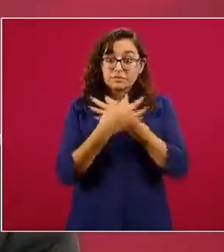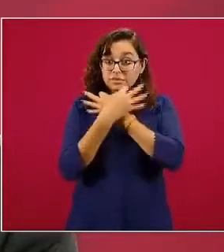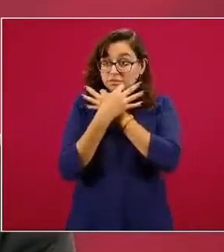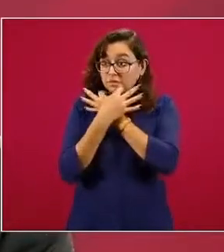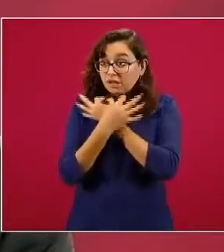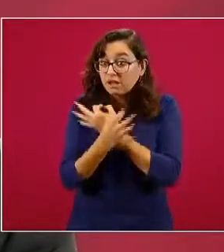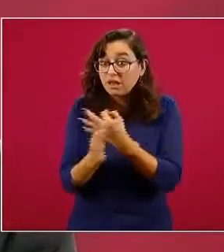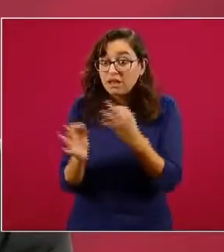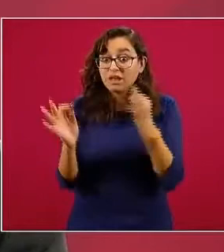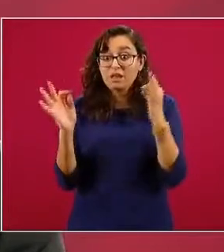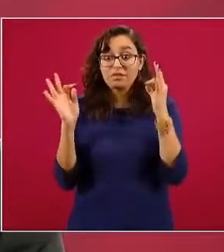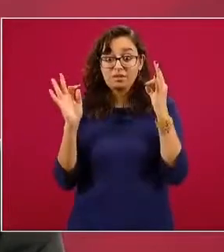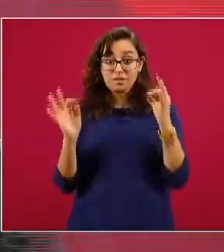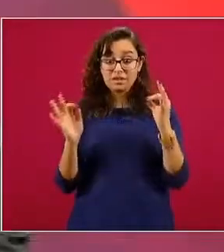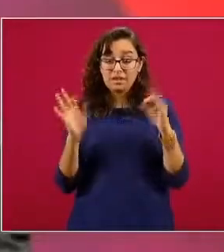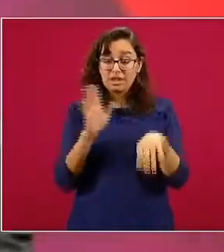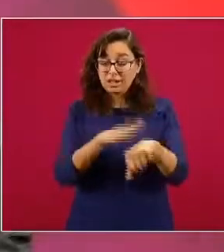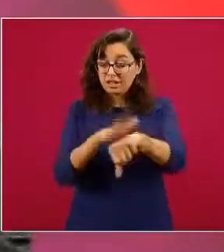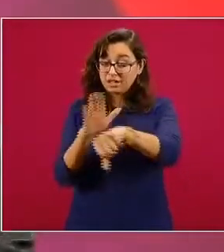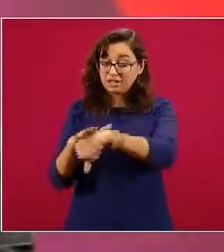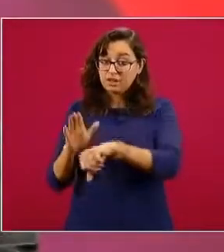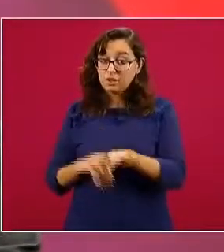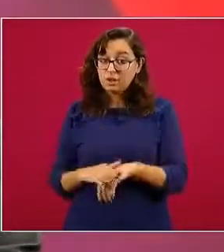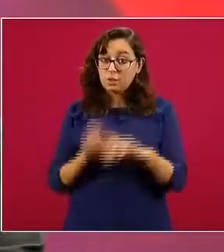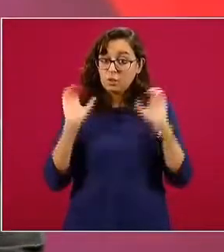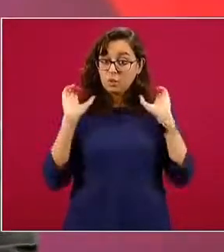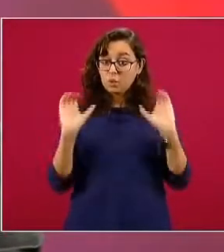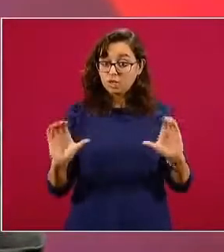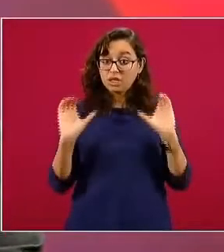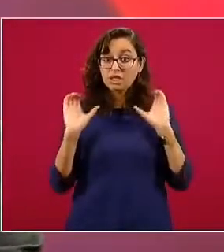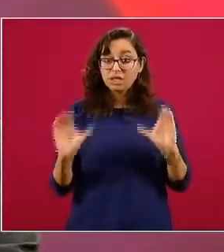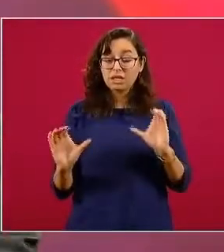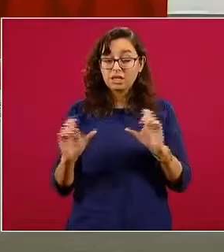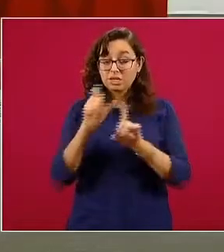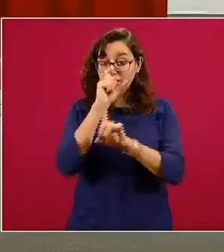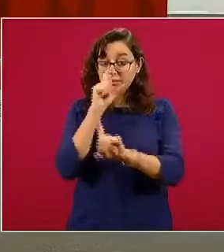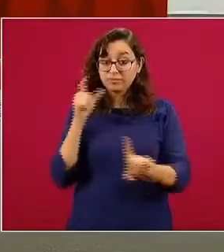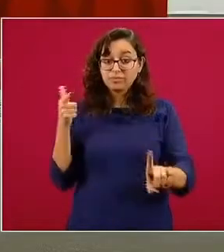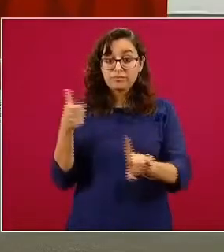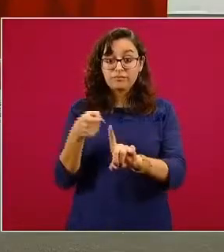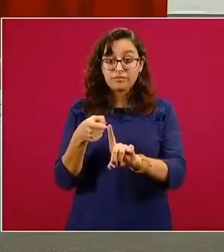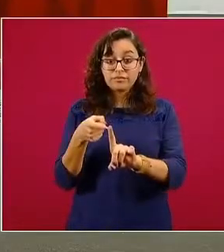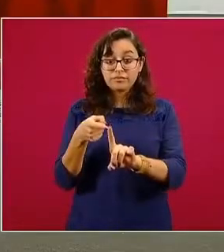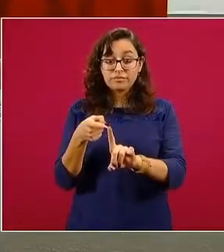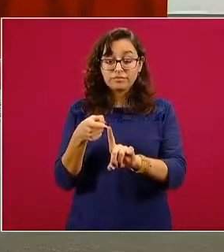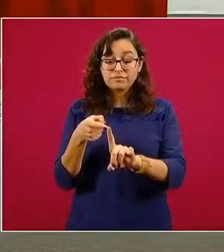sanitaria es, como el nombre lo indica, una alerta que tiene como propósito